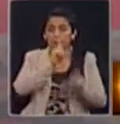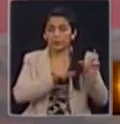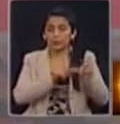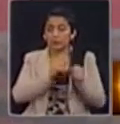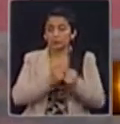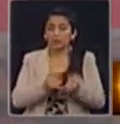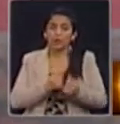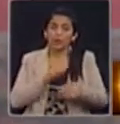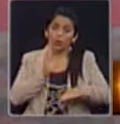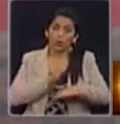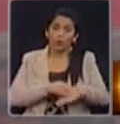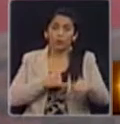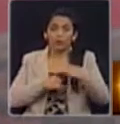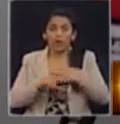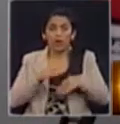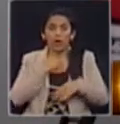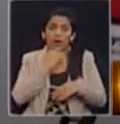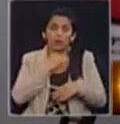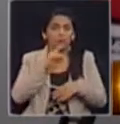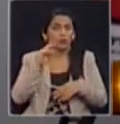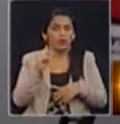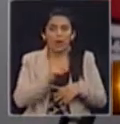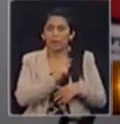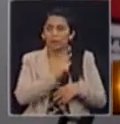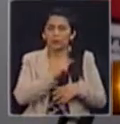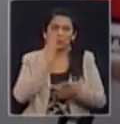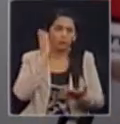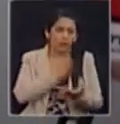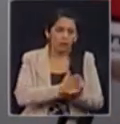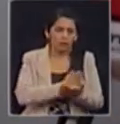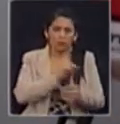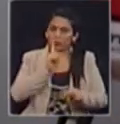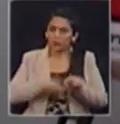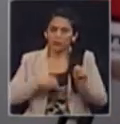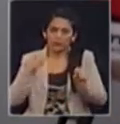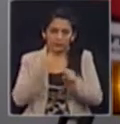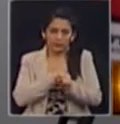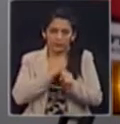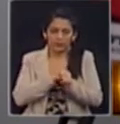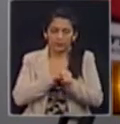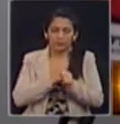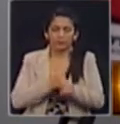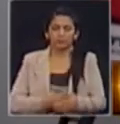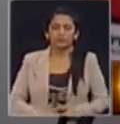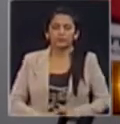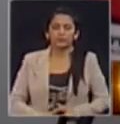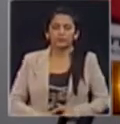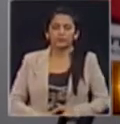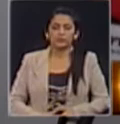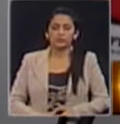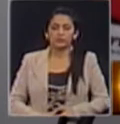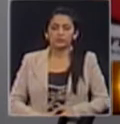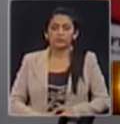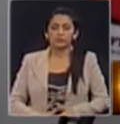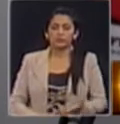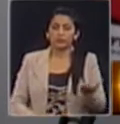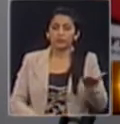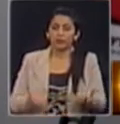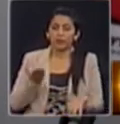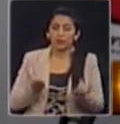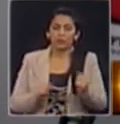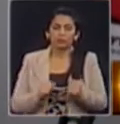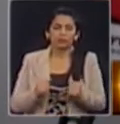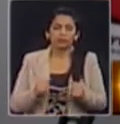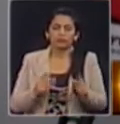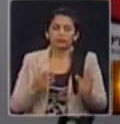suspendidos inmediatamente de sus funciones. El día viernes, la imposibilidad de que un docente que pueda estar